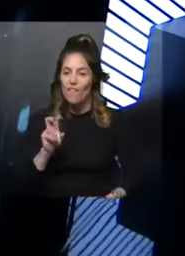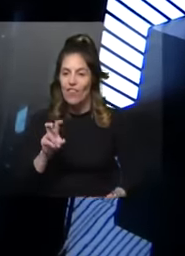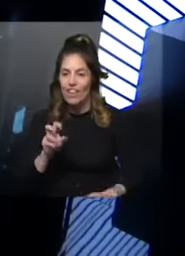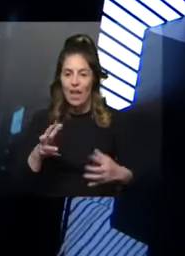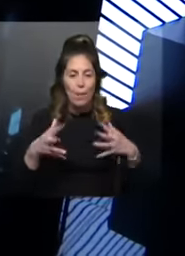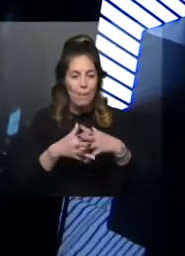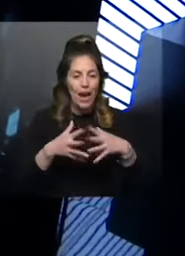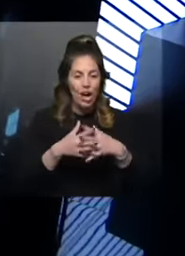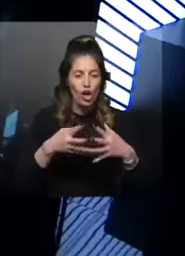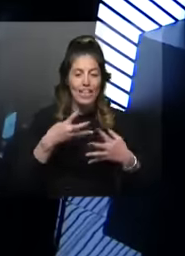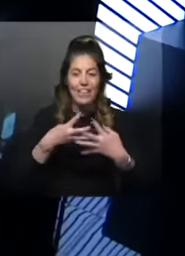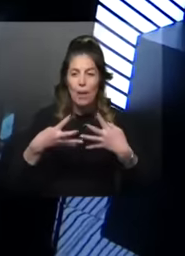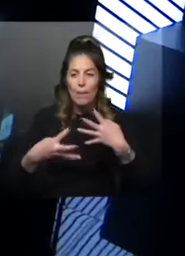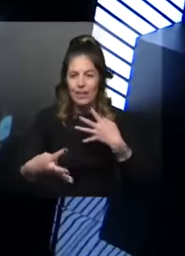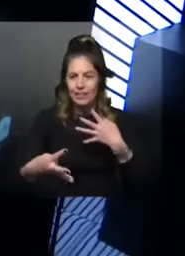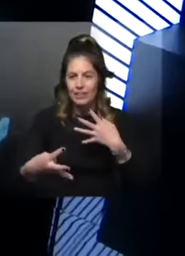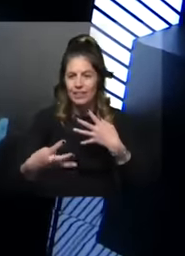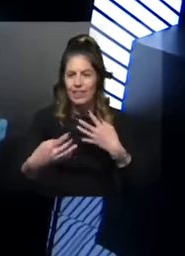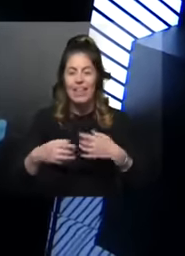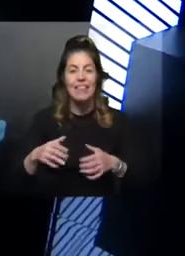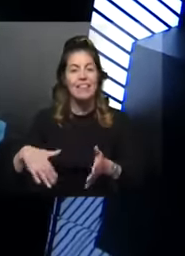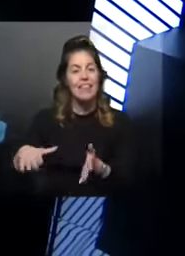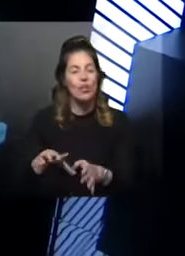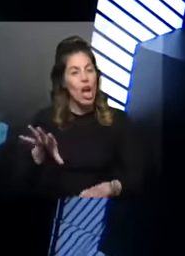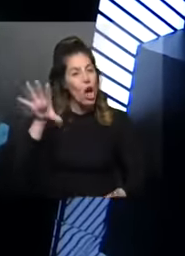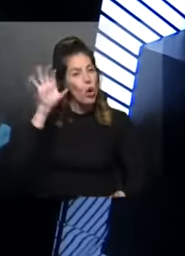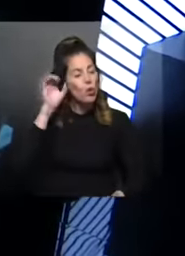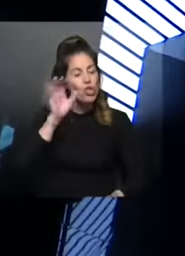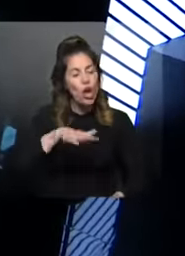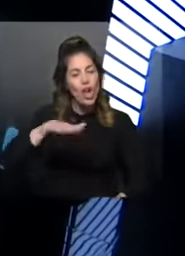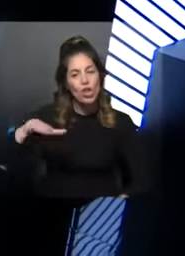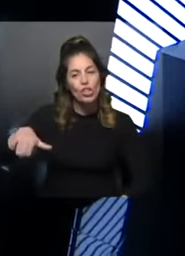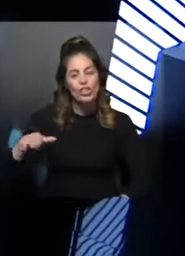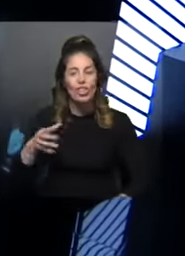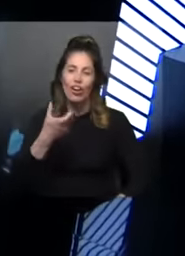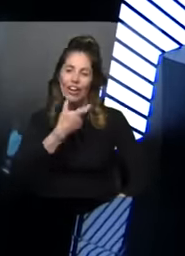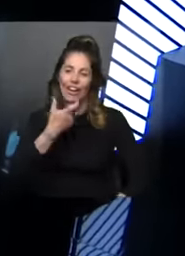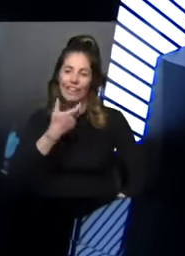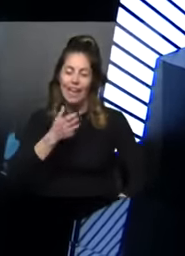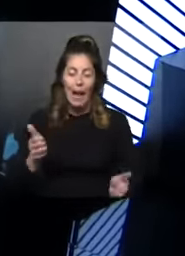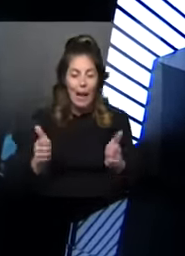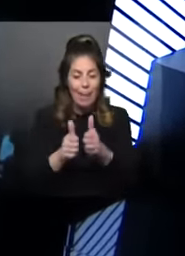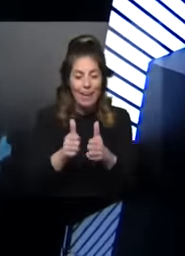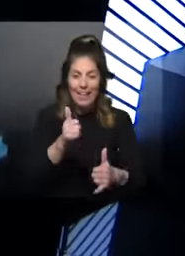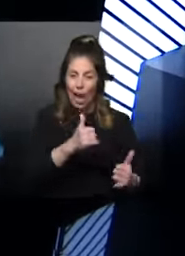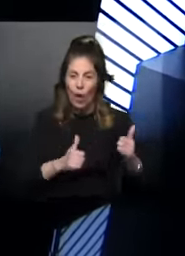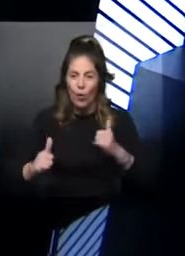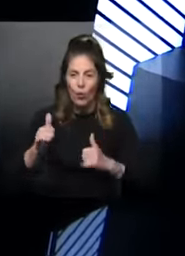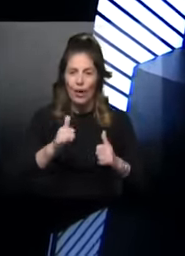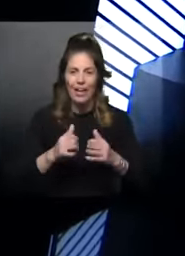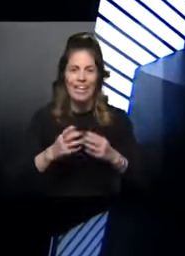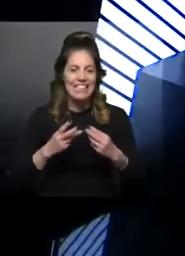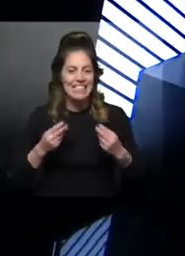marrones, transparentes. Desde la orilla escucho a los niños reír, a las parejas jugar, siento a